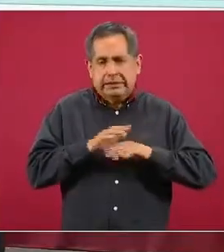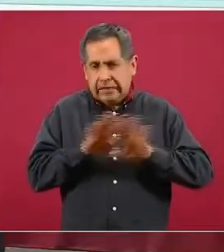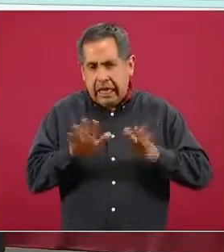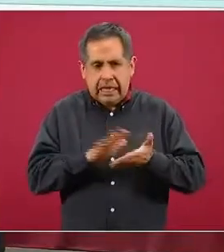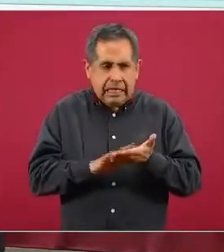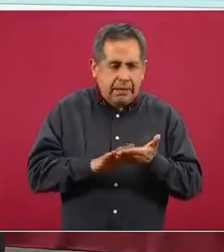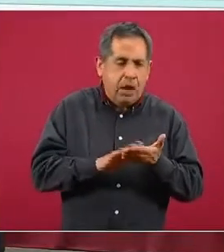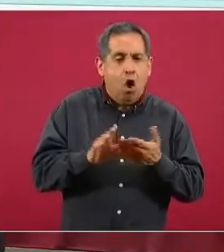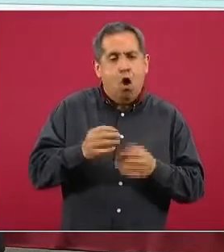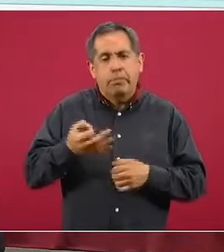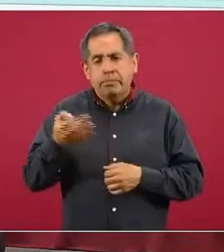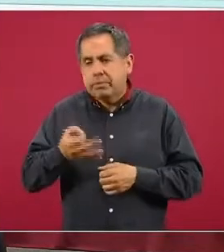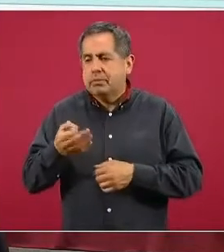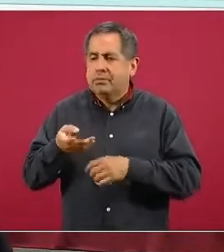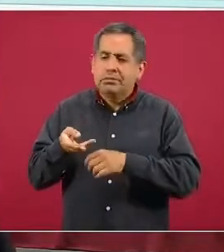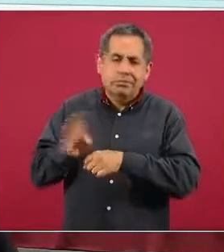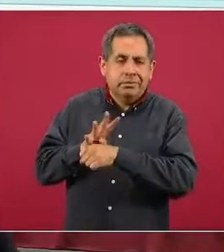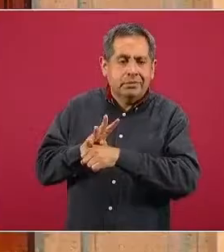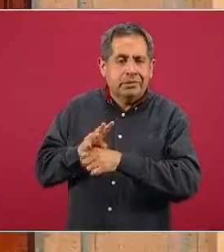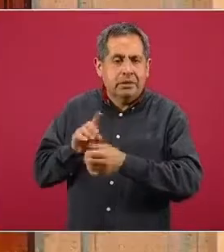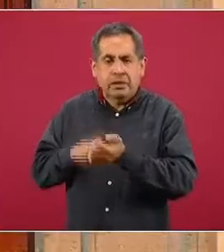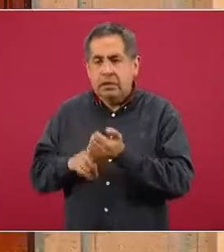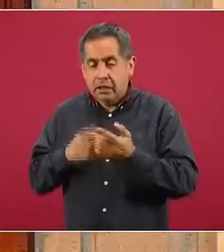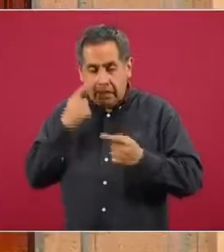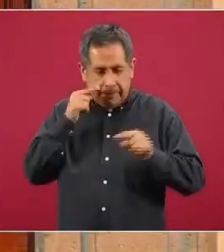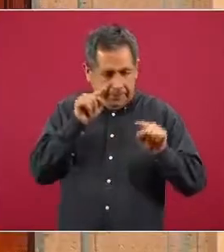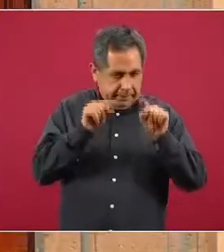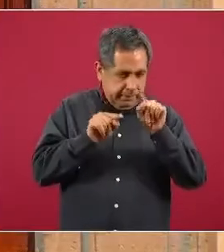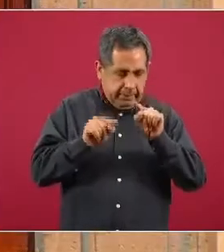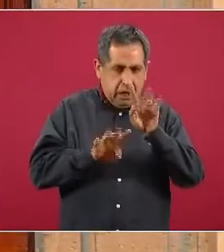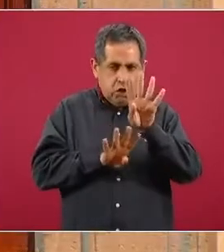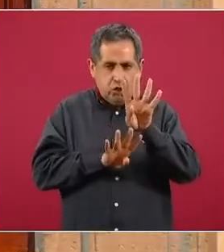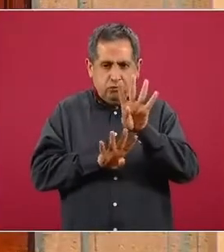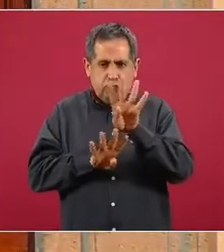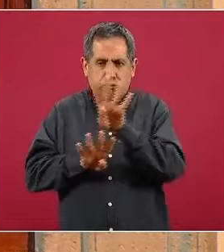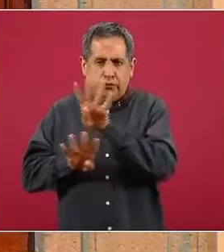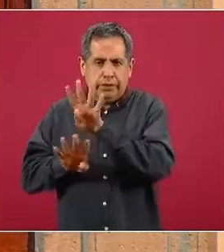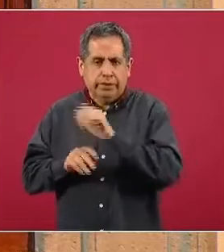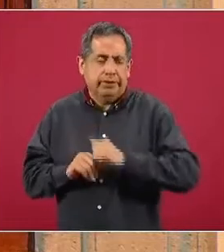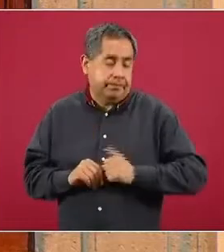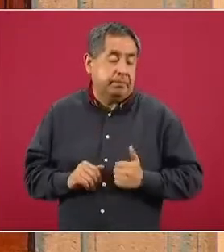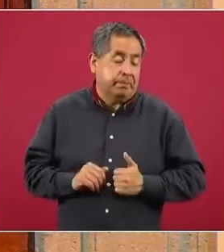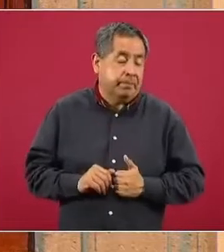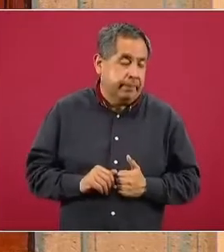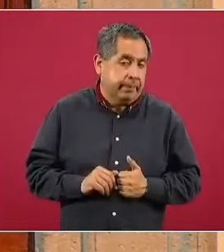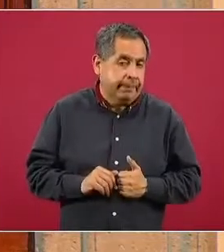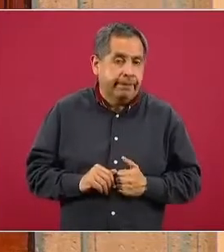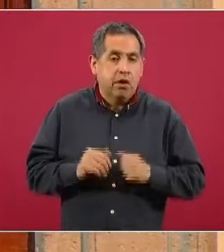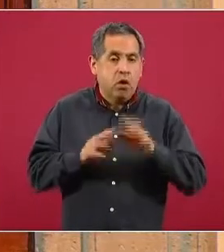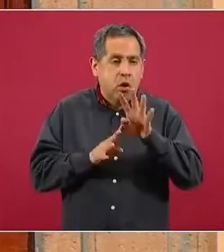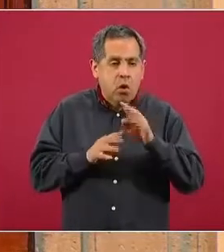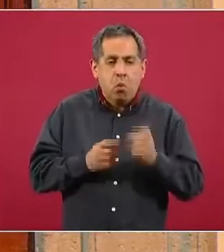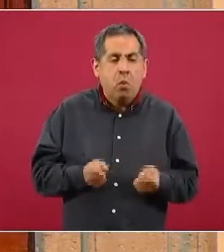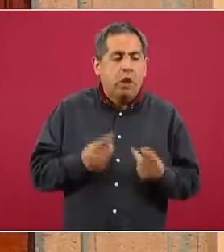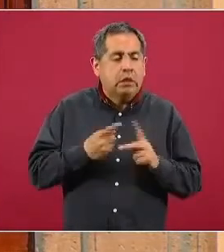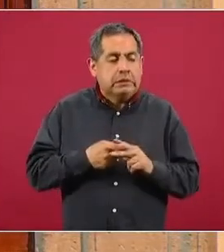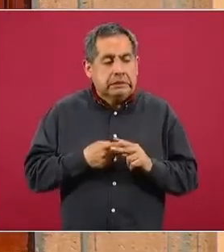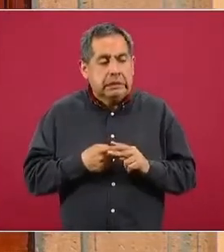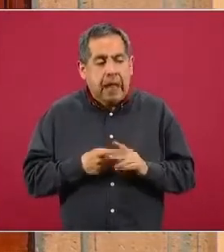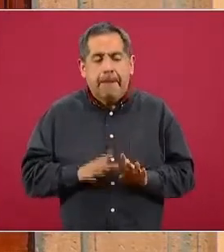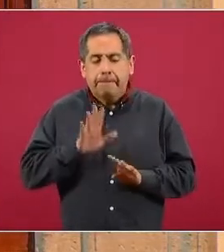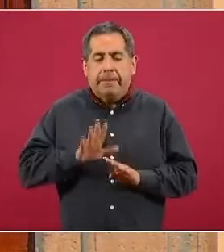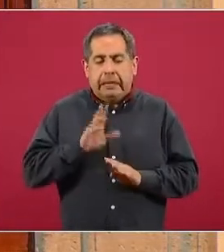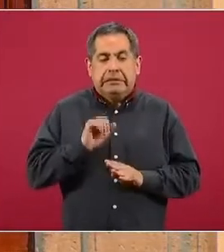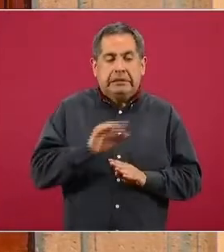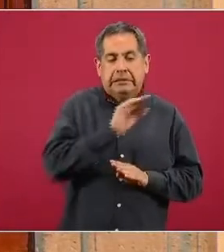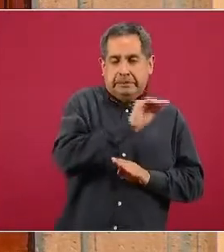de los casos confirmados e identificar también aquellos grupos que en su momento contribuyen a la estimación y a